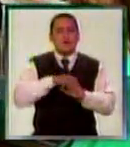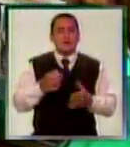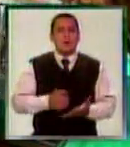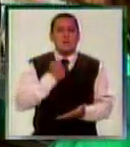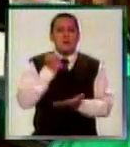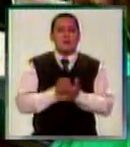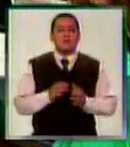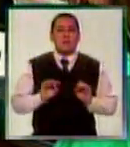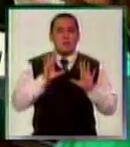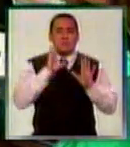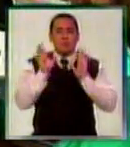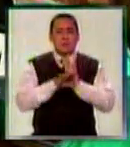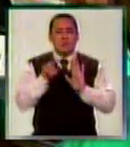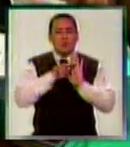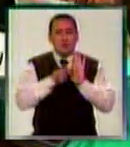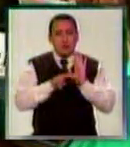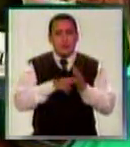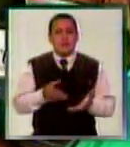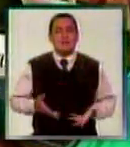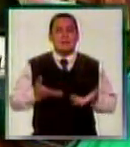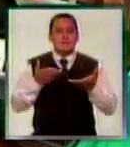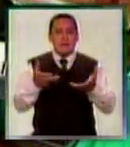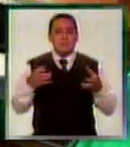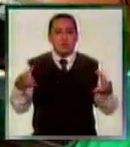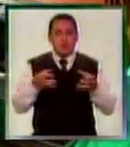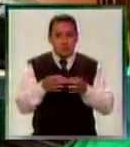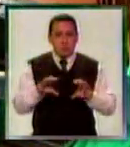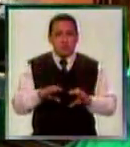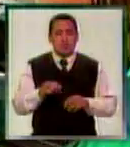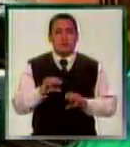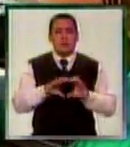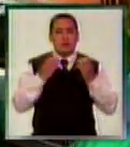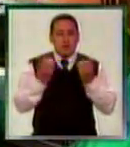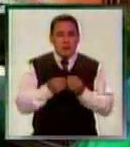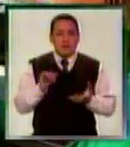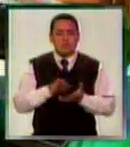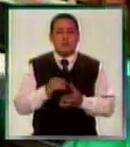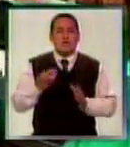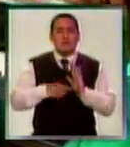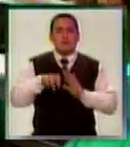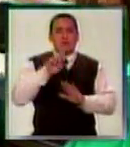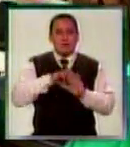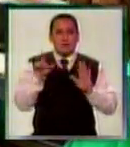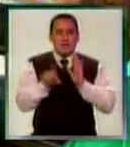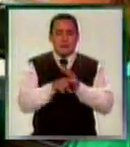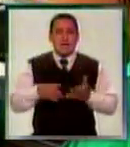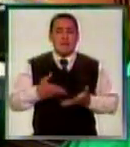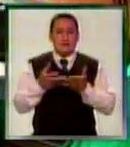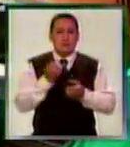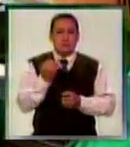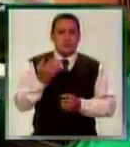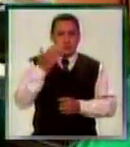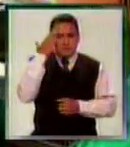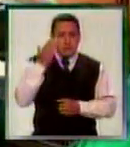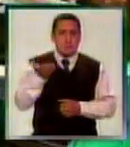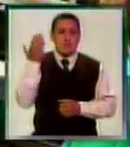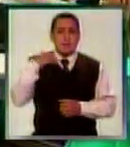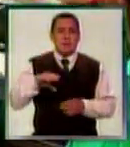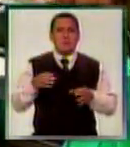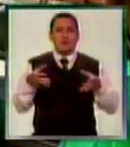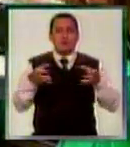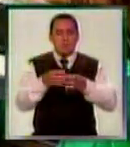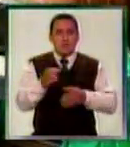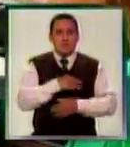aprobación quizá de normativas enviadas por el Ejecutivo? Tenemos entendido que ya hay un proyecto de ley enviado hace unos días por el Ejecutivo